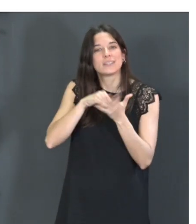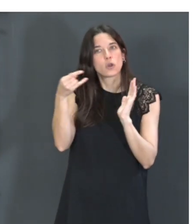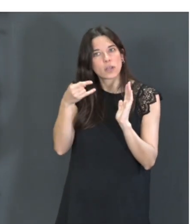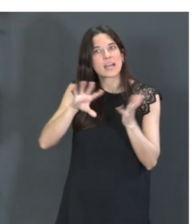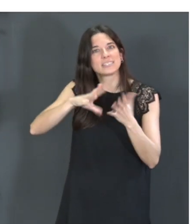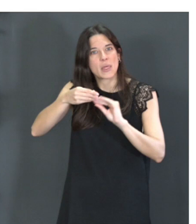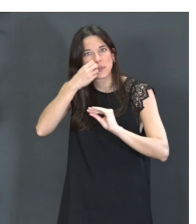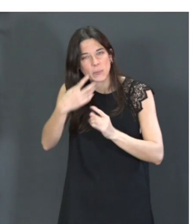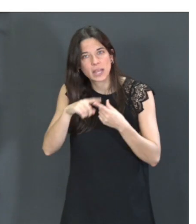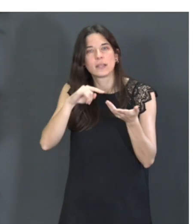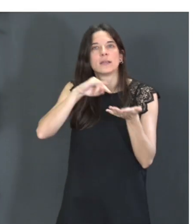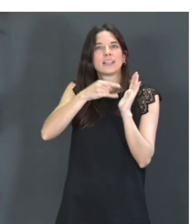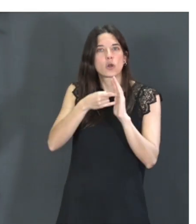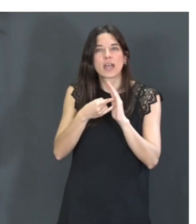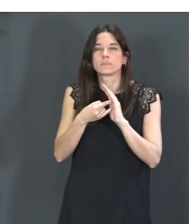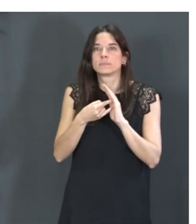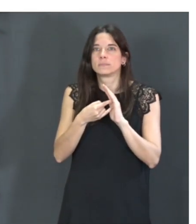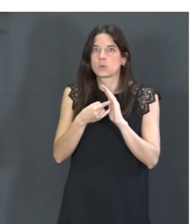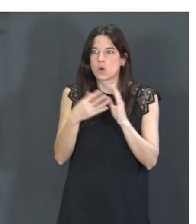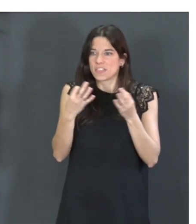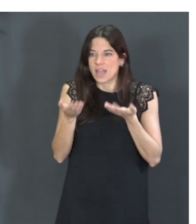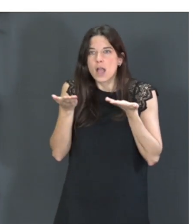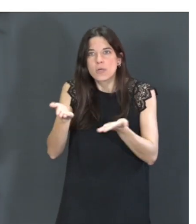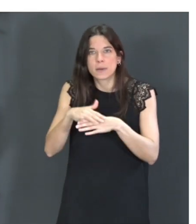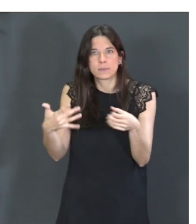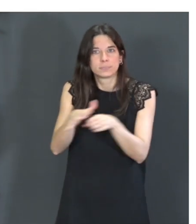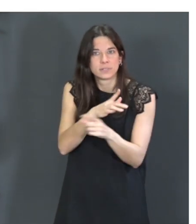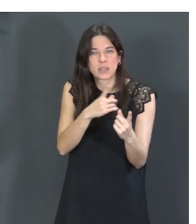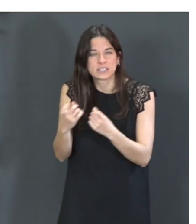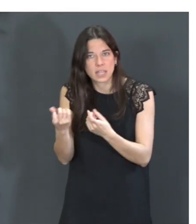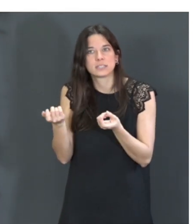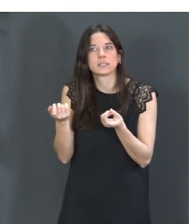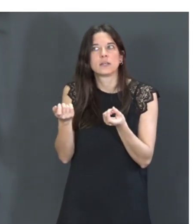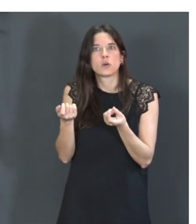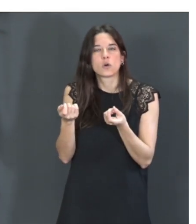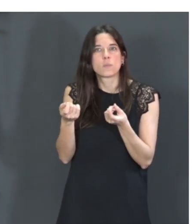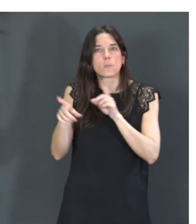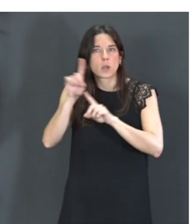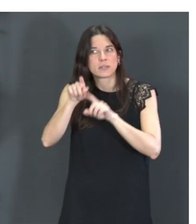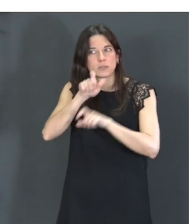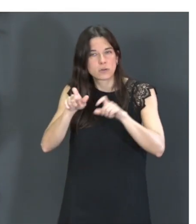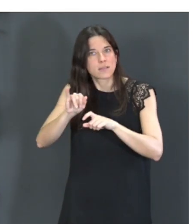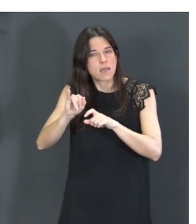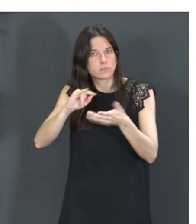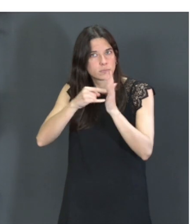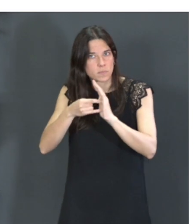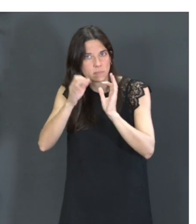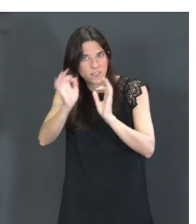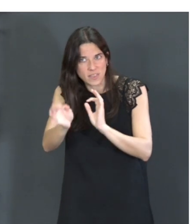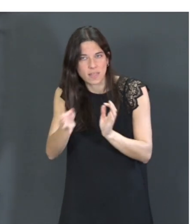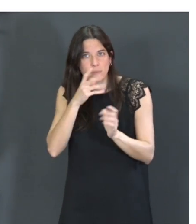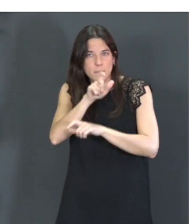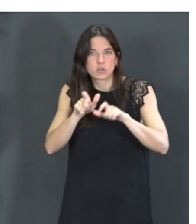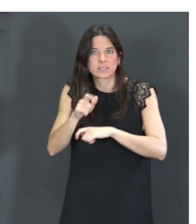y que sean hechas para las necesidades reales de las personas que padecen demencia, y sus cuidadores, porque además, como hemos